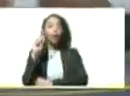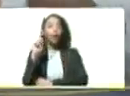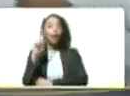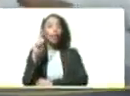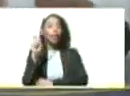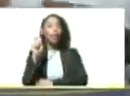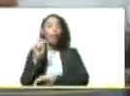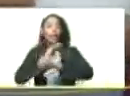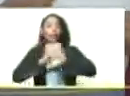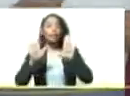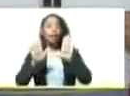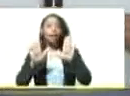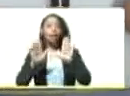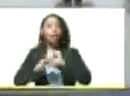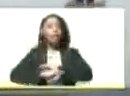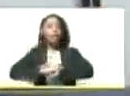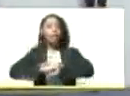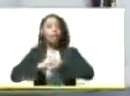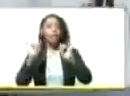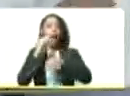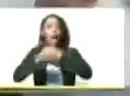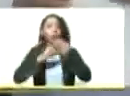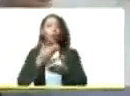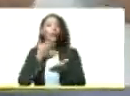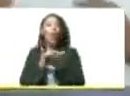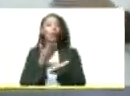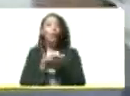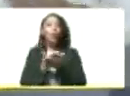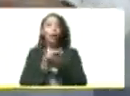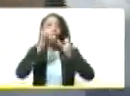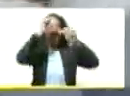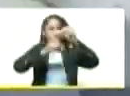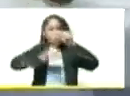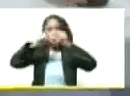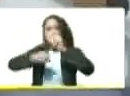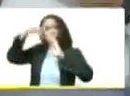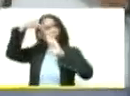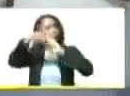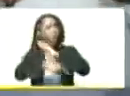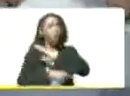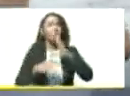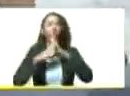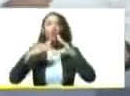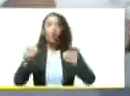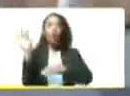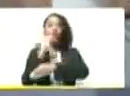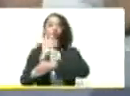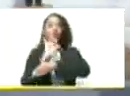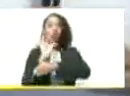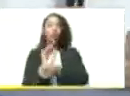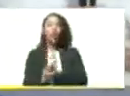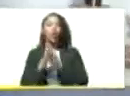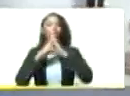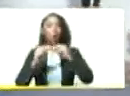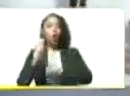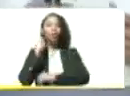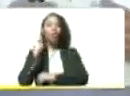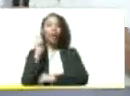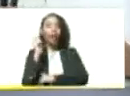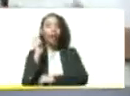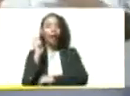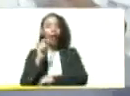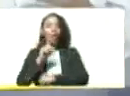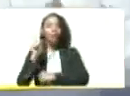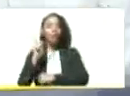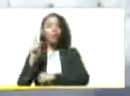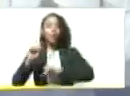ya definitivamente, bueno, hecho una cantidad de propuestas, una revisión a fondo, mi comandante en jefe, de todas las funciones, de todas las tareas, de ese